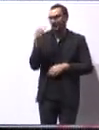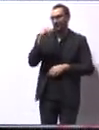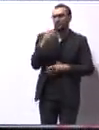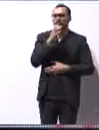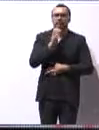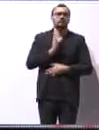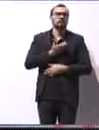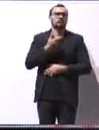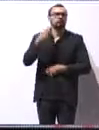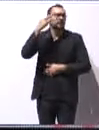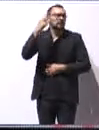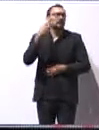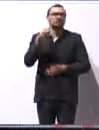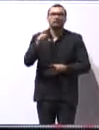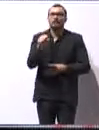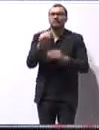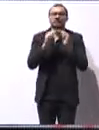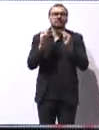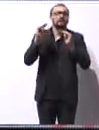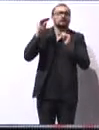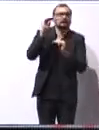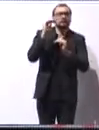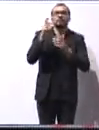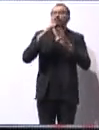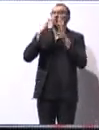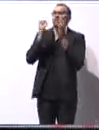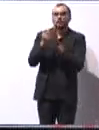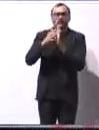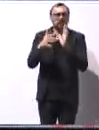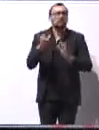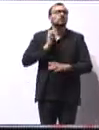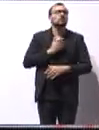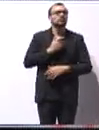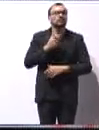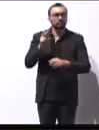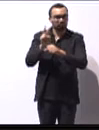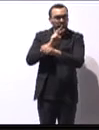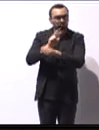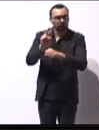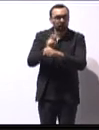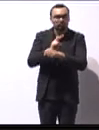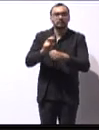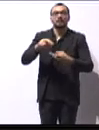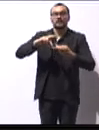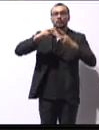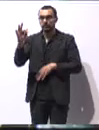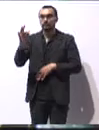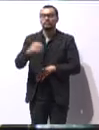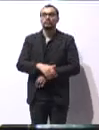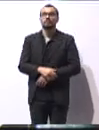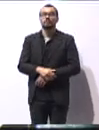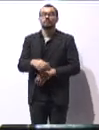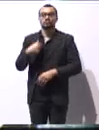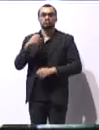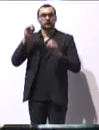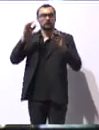Nosotros creemos que más arriba de las cadenas globales de valor debemos por ahora proteger nuestras cadenas regionales de valor. Un